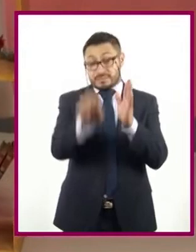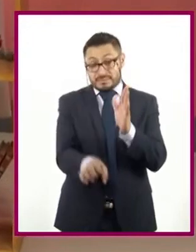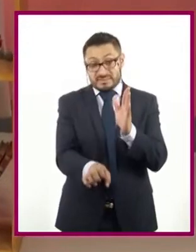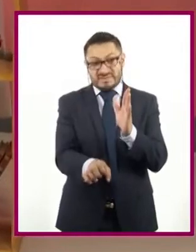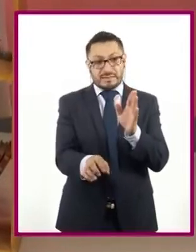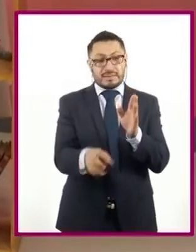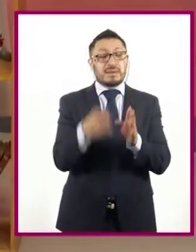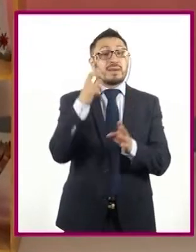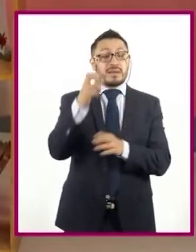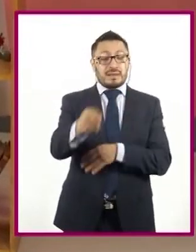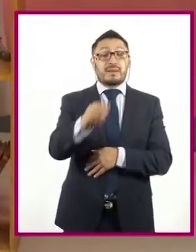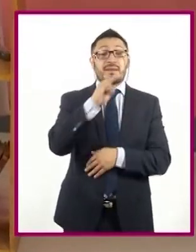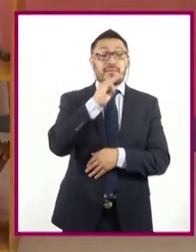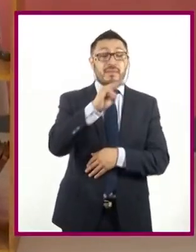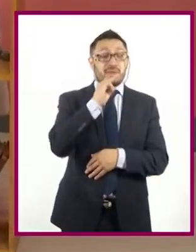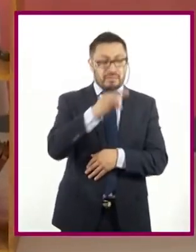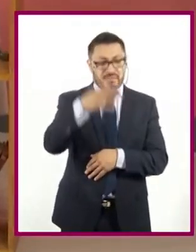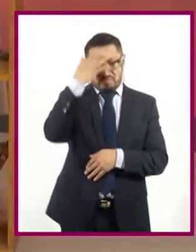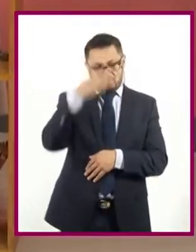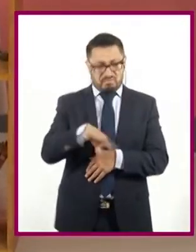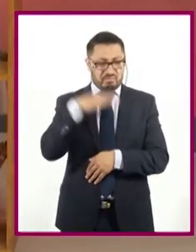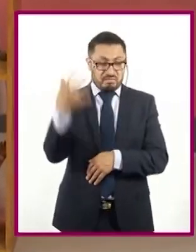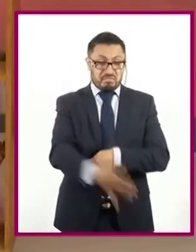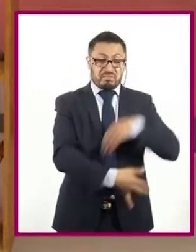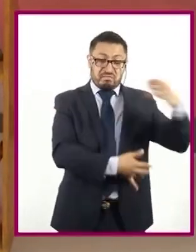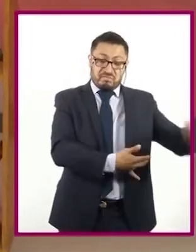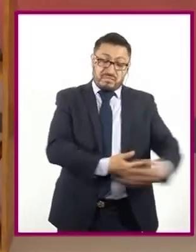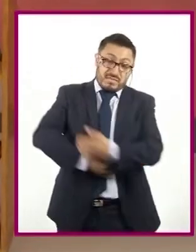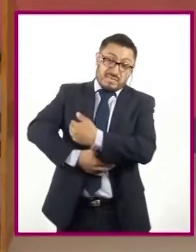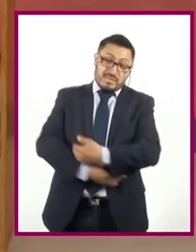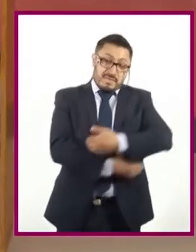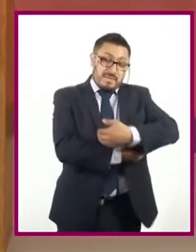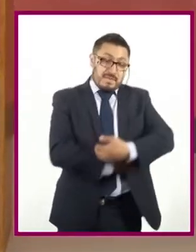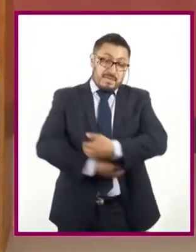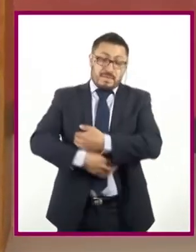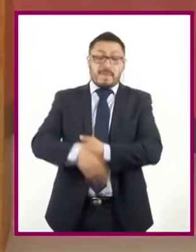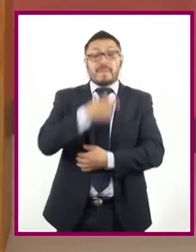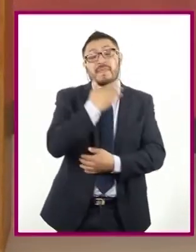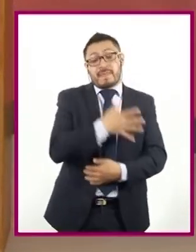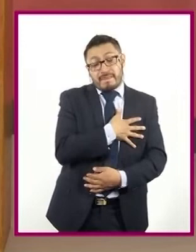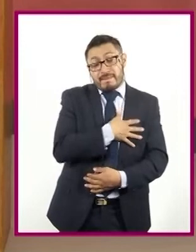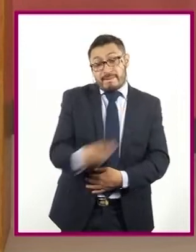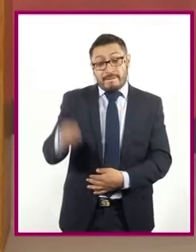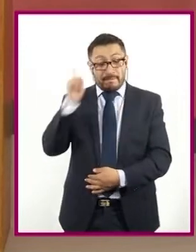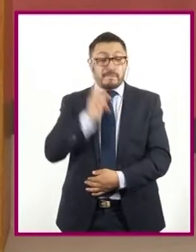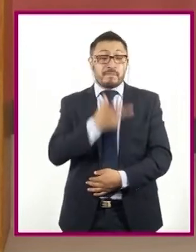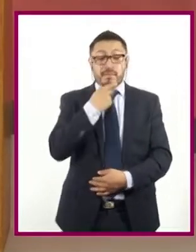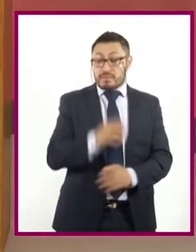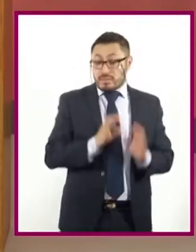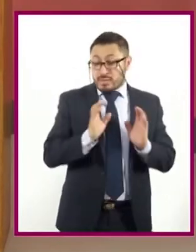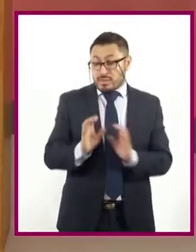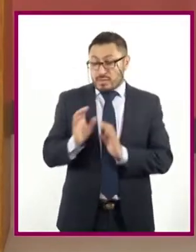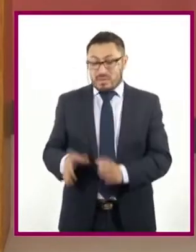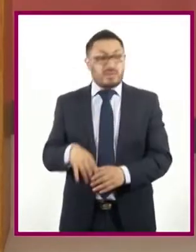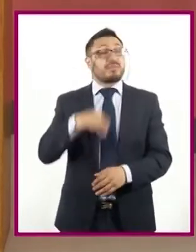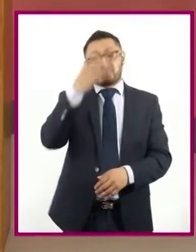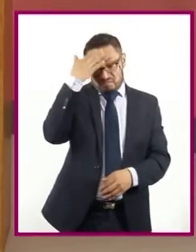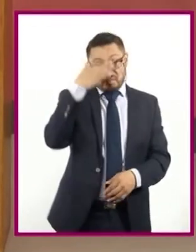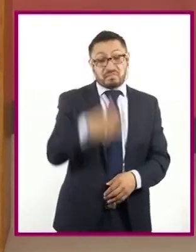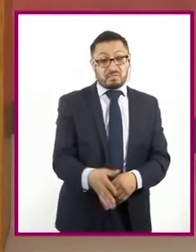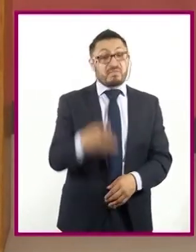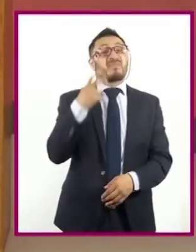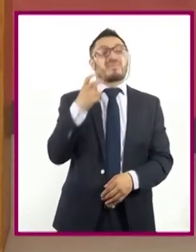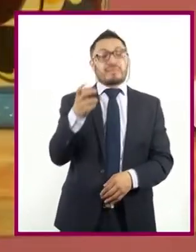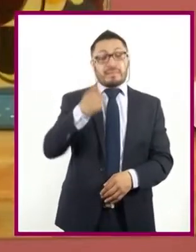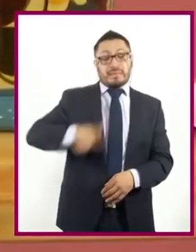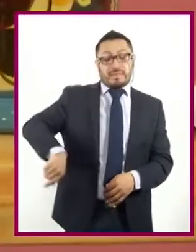Ejemplifica a esa mamá que sabe acoger y cuidar a sus hijas e hijos y que sabe cuidarlos. Para ellos,